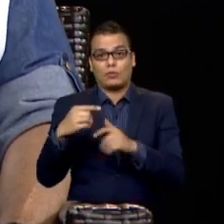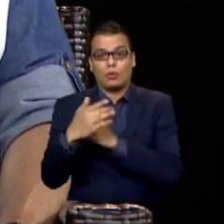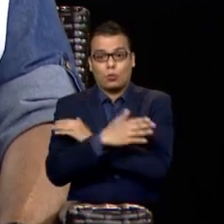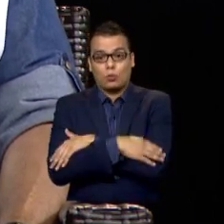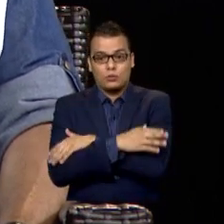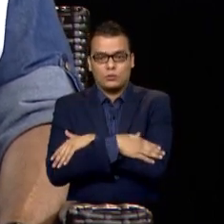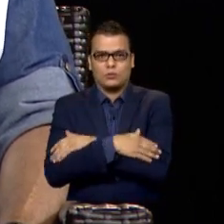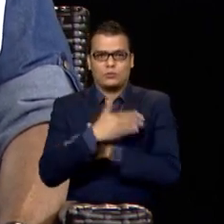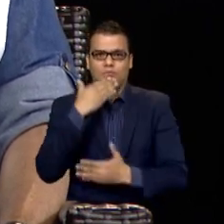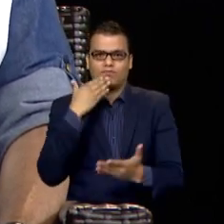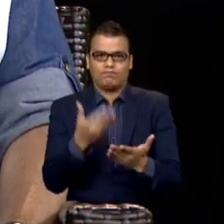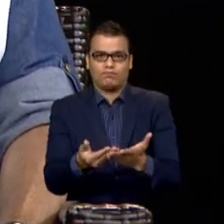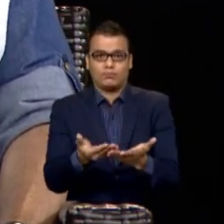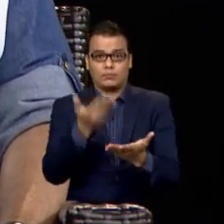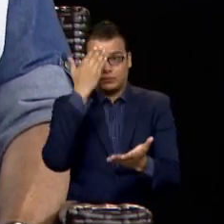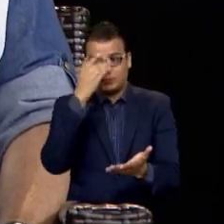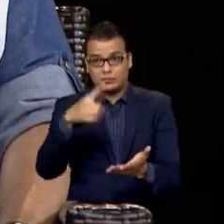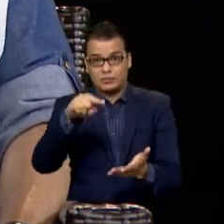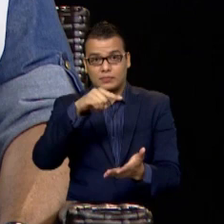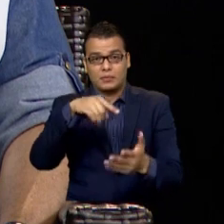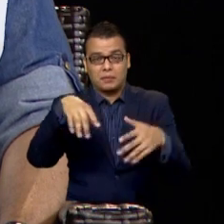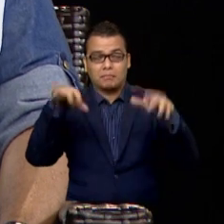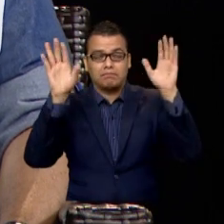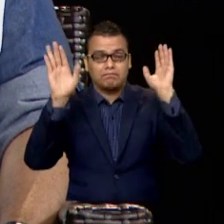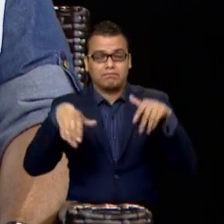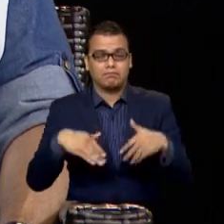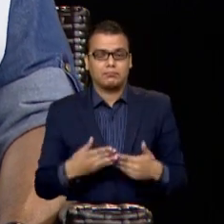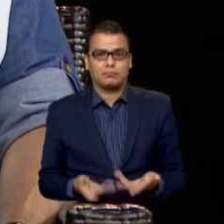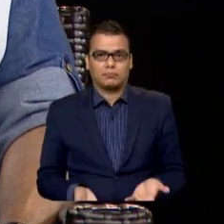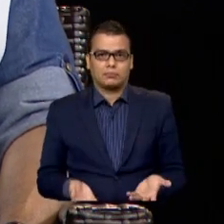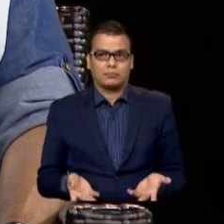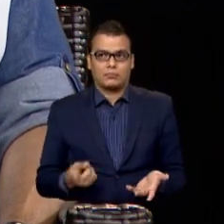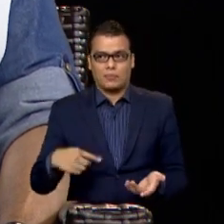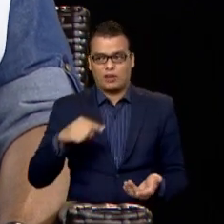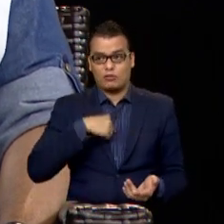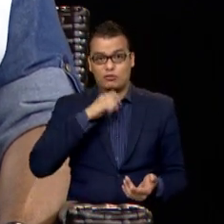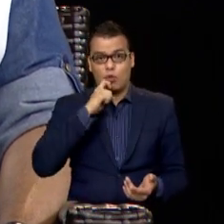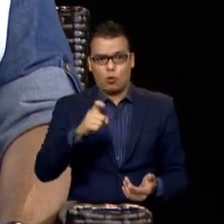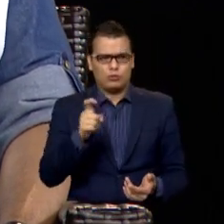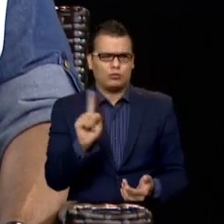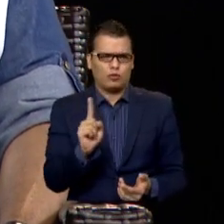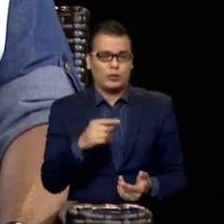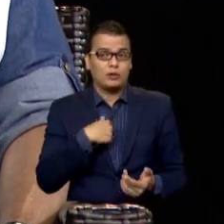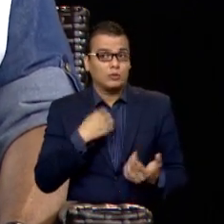responsables. Aquellos que no son responsables no tienen mi odio, pero